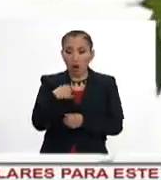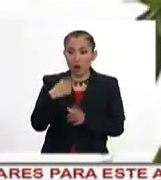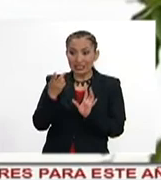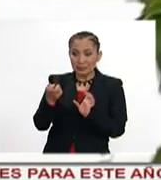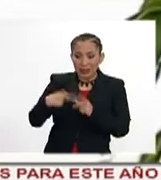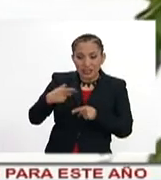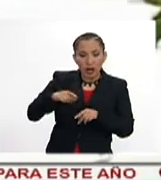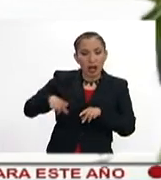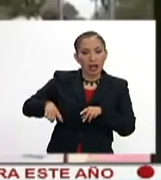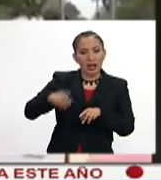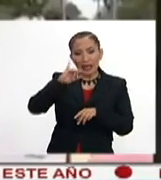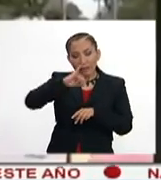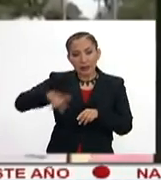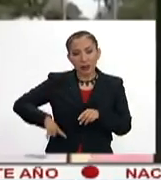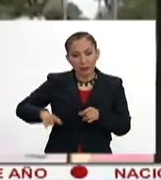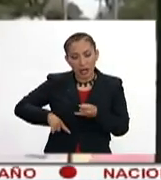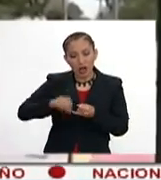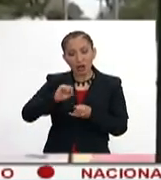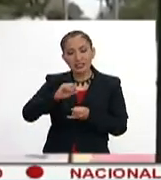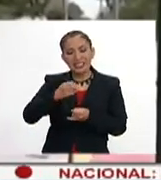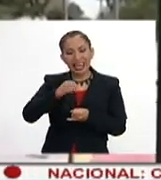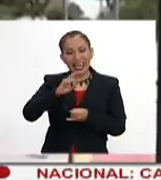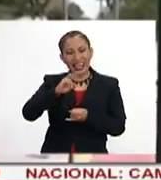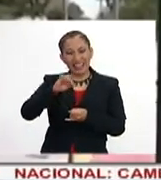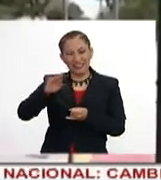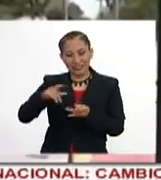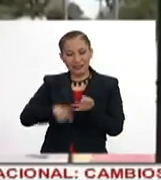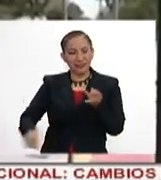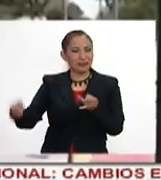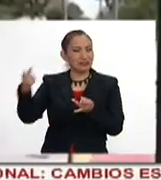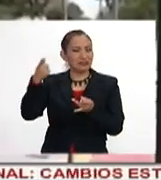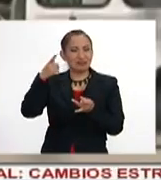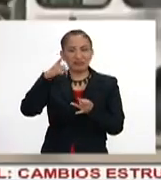oficiales, estos jefes de policía, estos sheriffs, pudieran